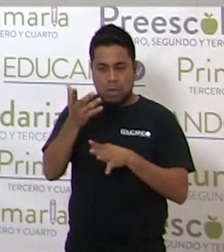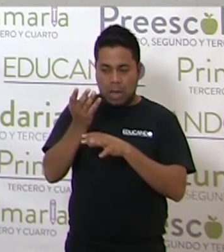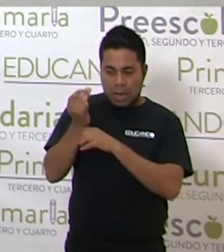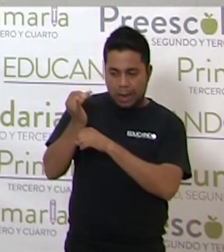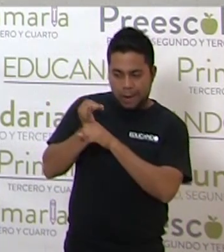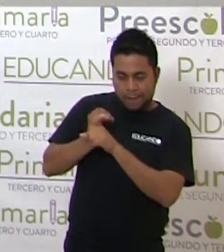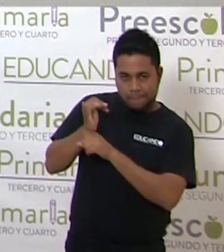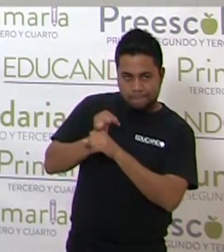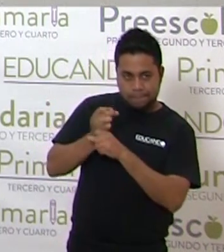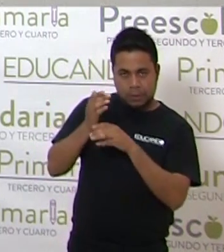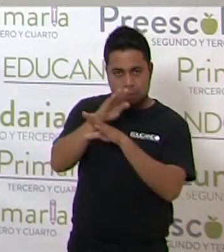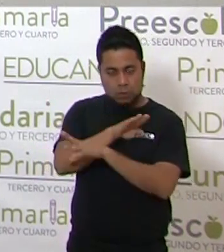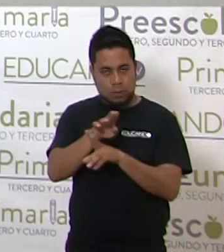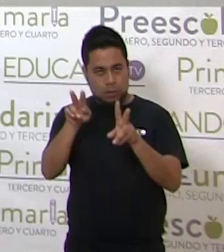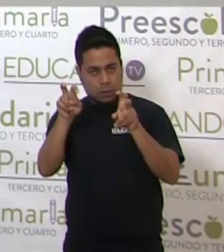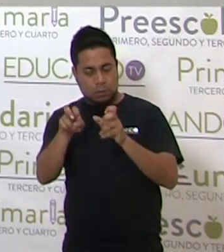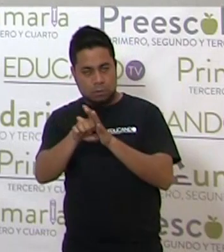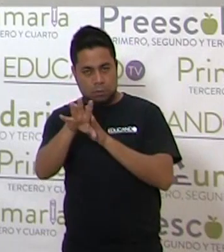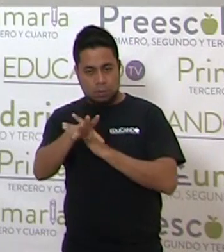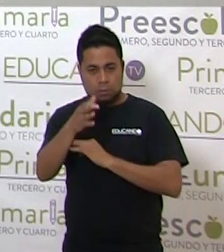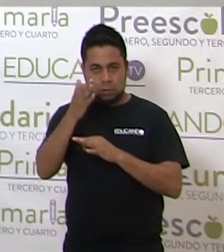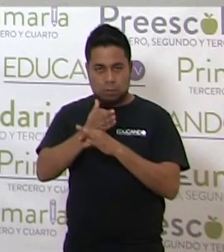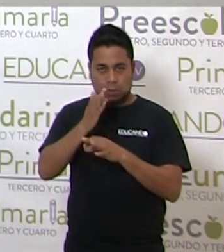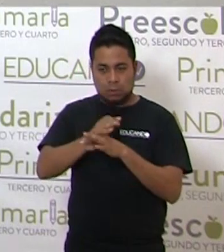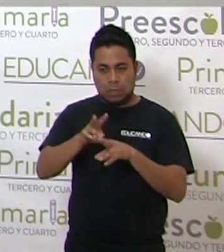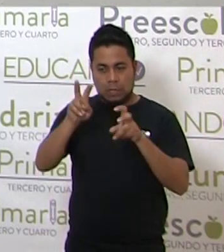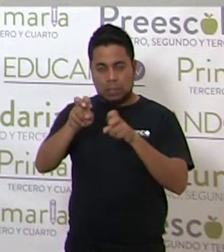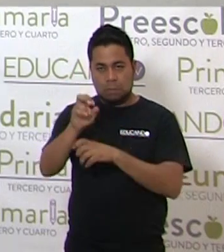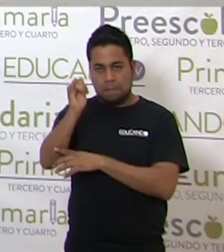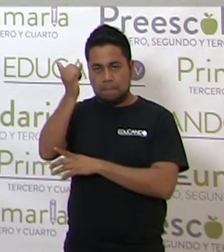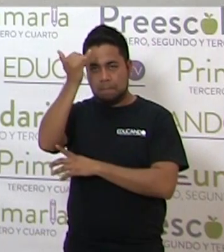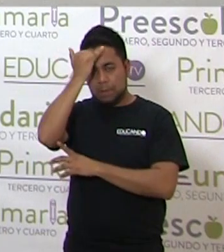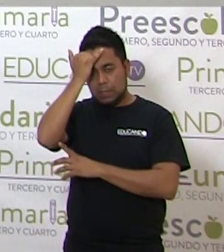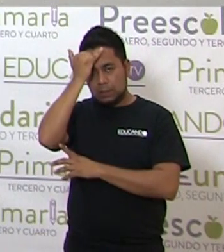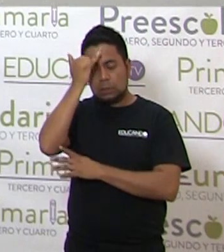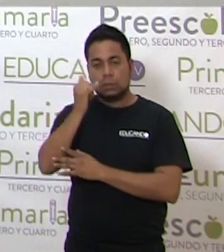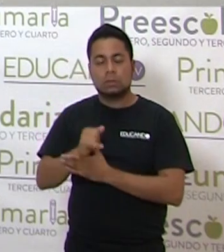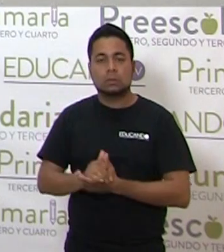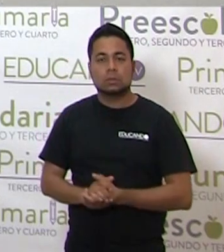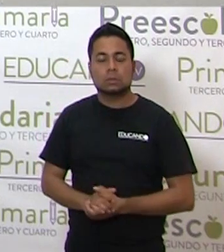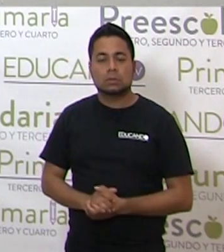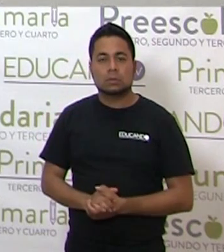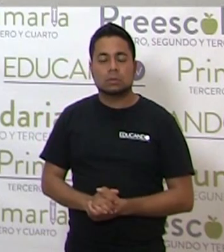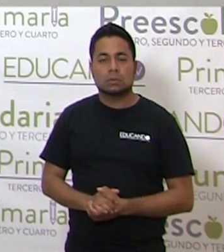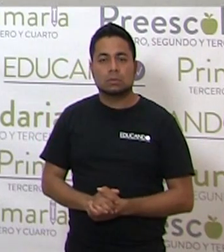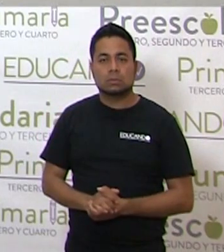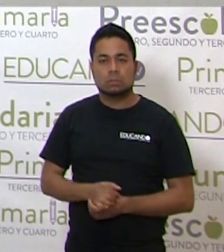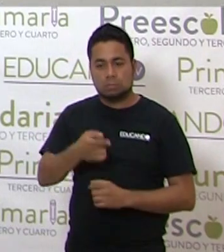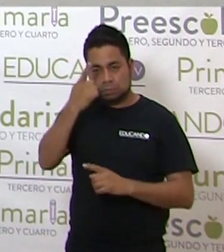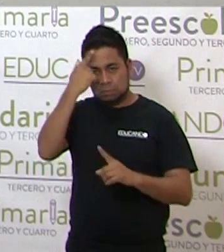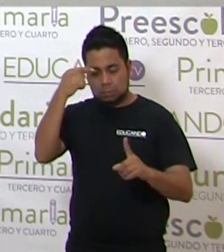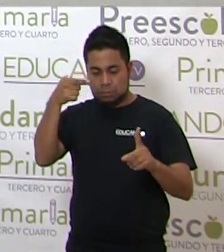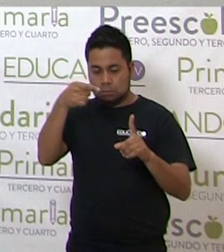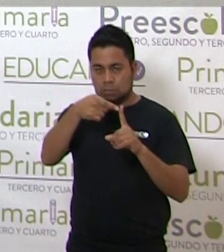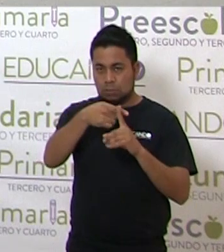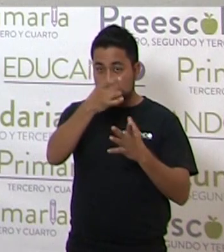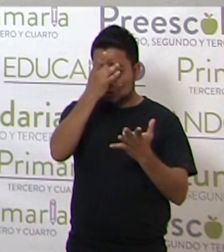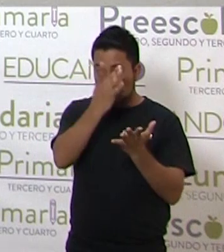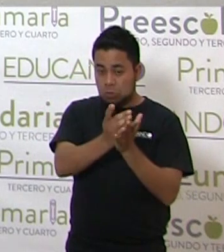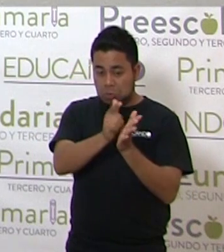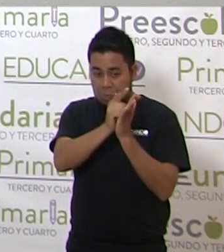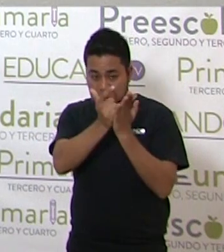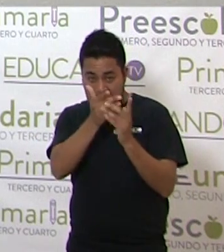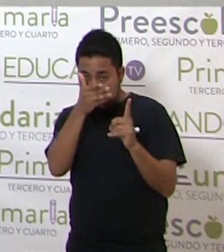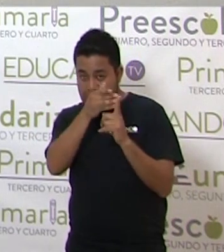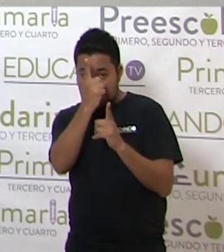investigación sobre un tema, que en este caso es el tema de las vacas, no nos enfoquemos en solo una fuente de